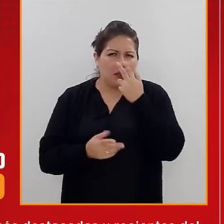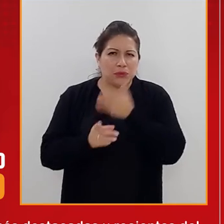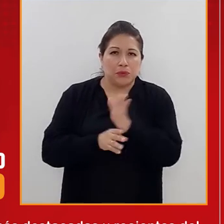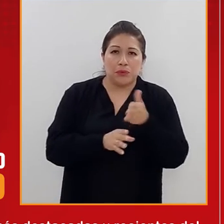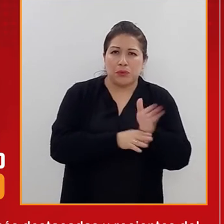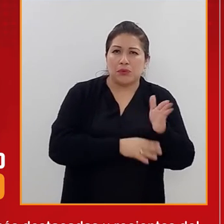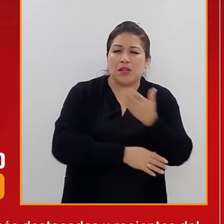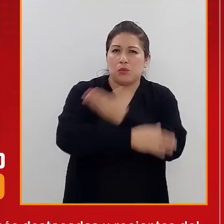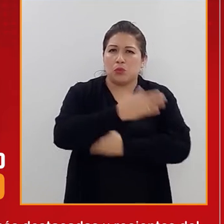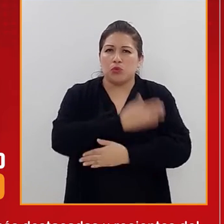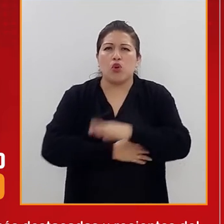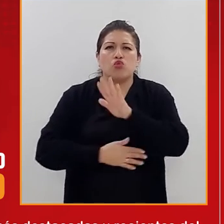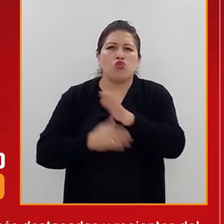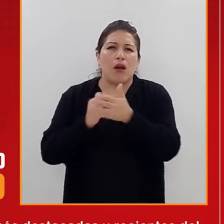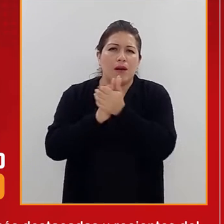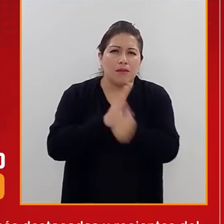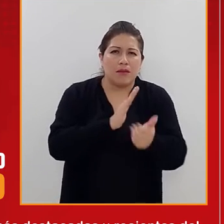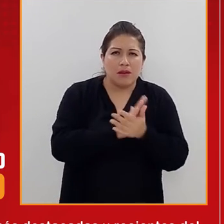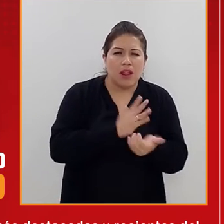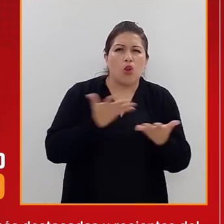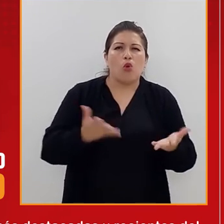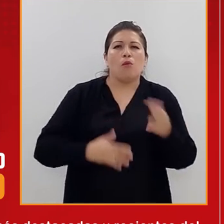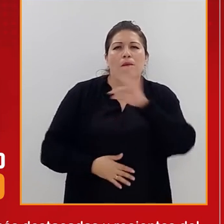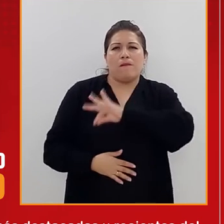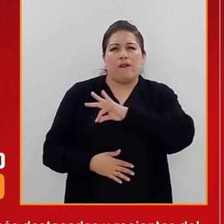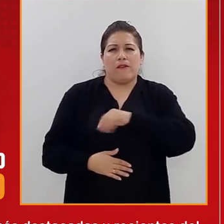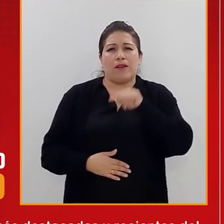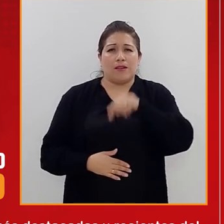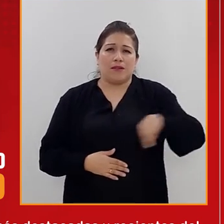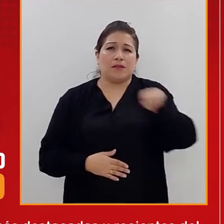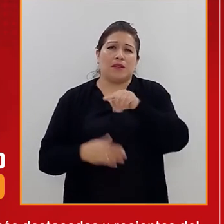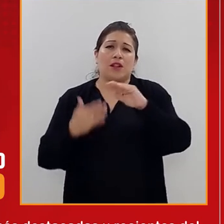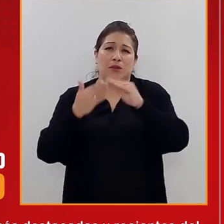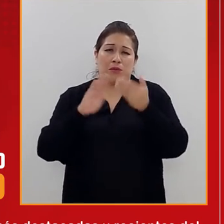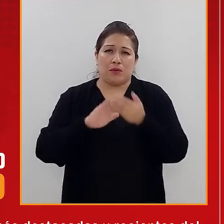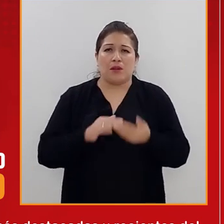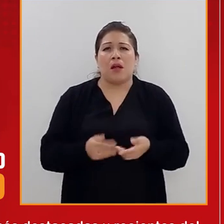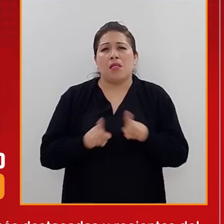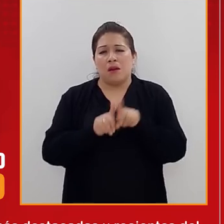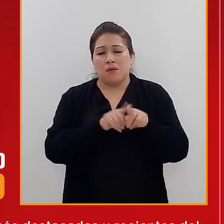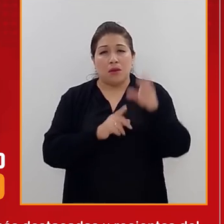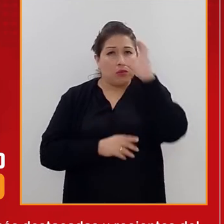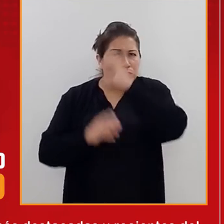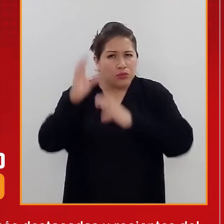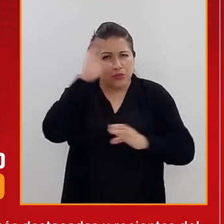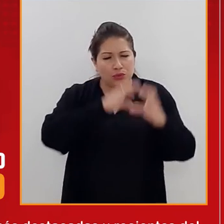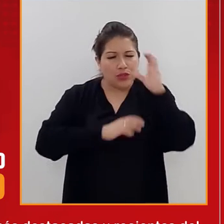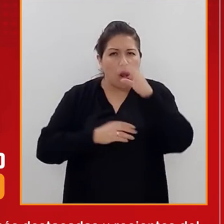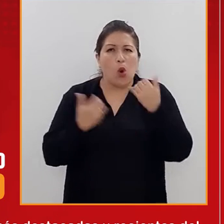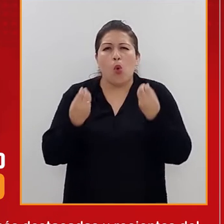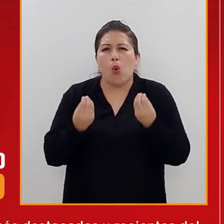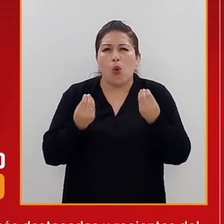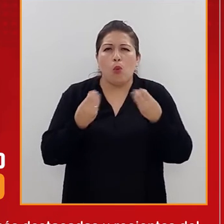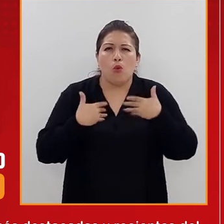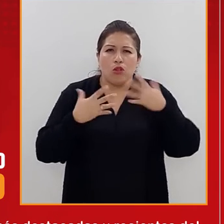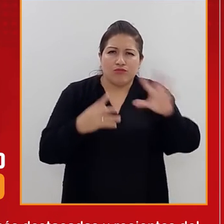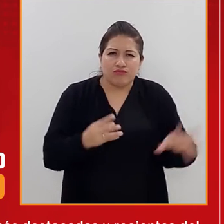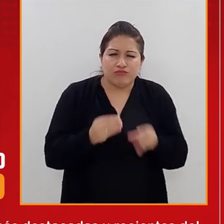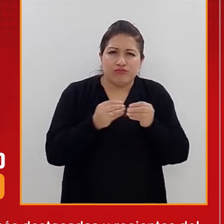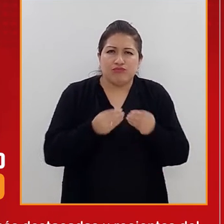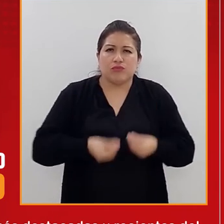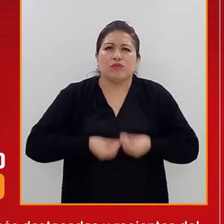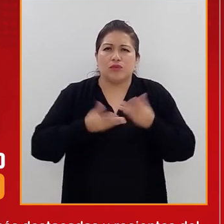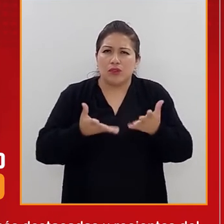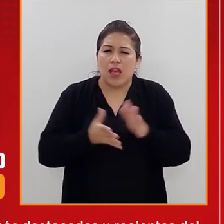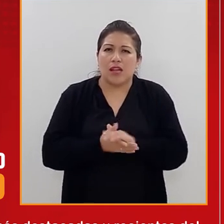discapacidad y dar utilidad a dichas potencialidades en beneficio de la comunidad. Y 2. Buscar la complementariedad